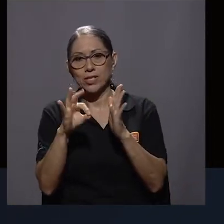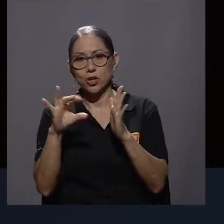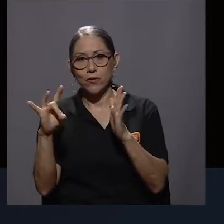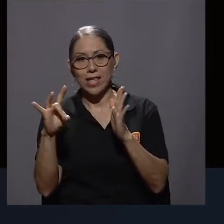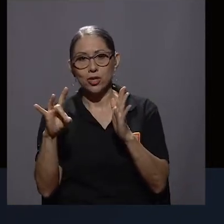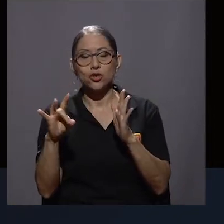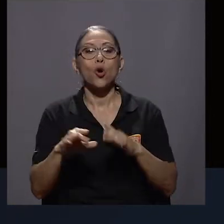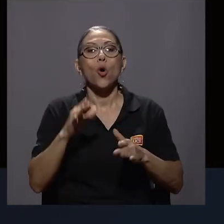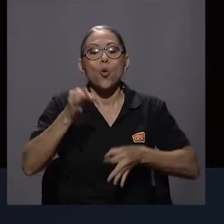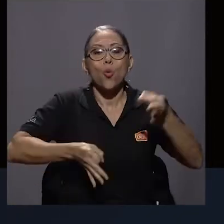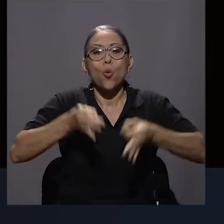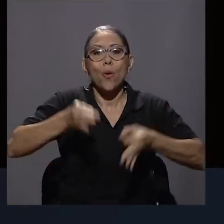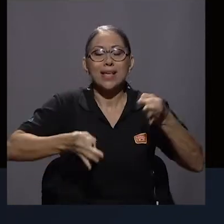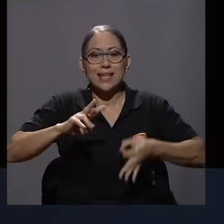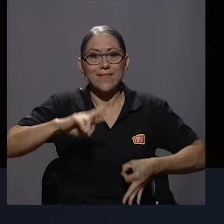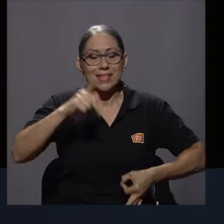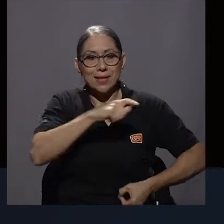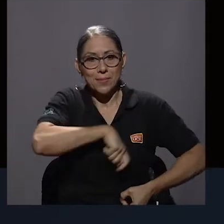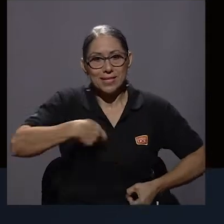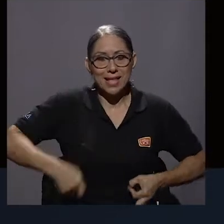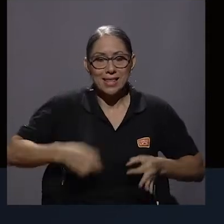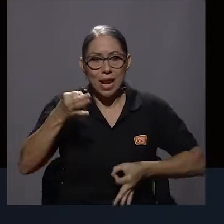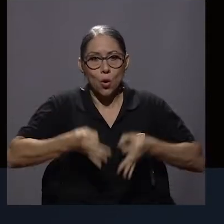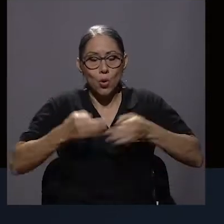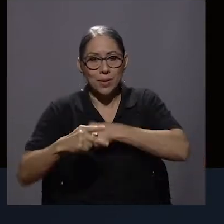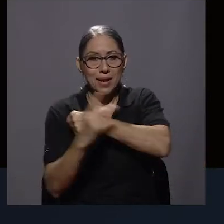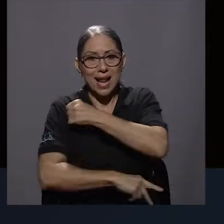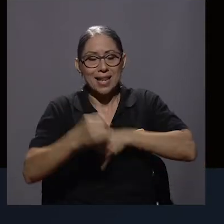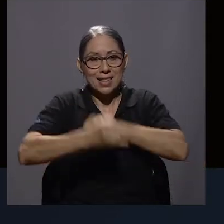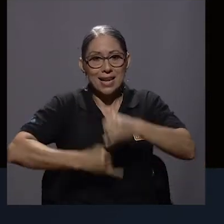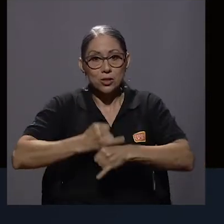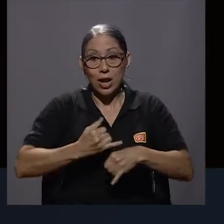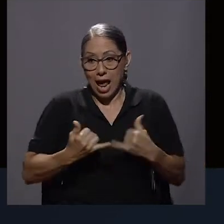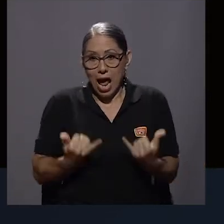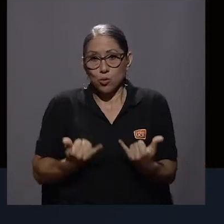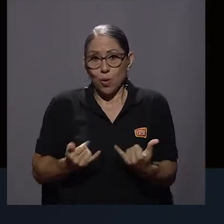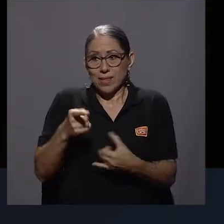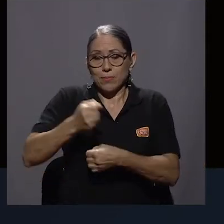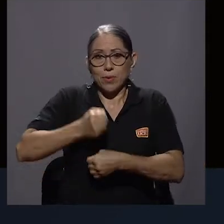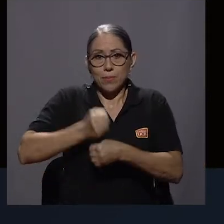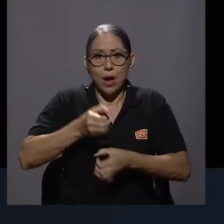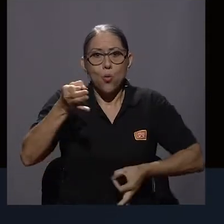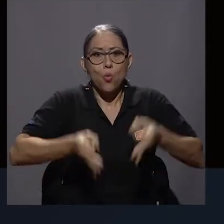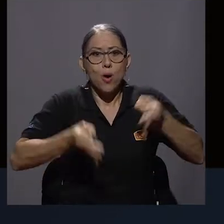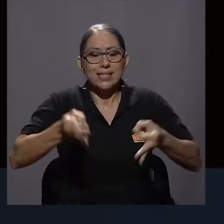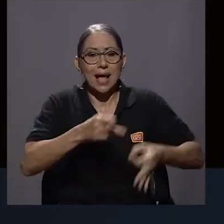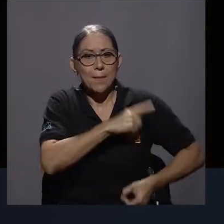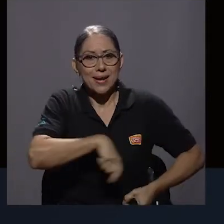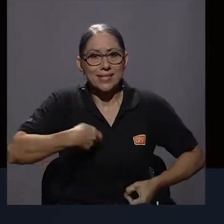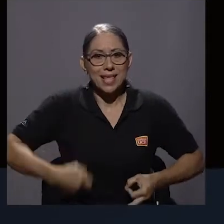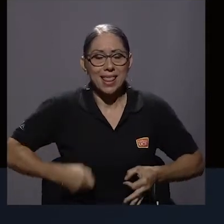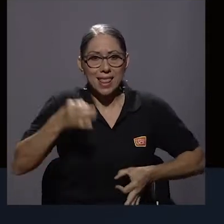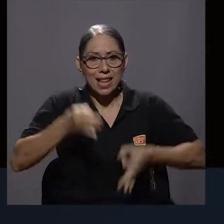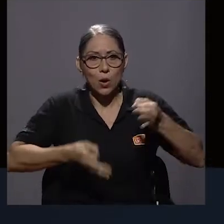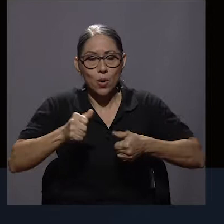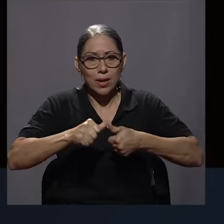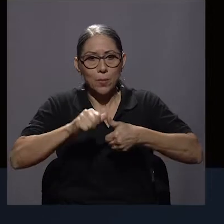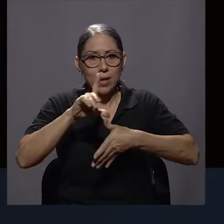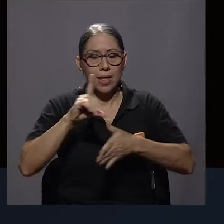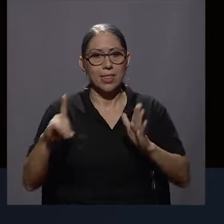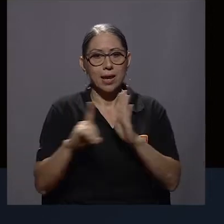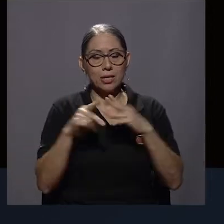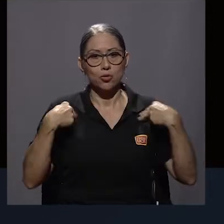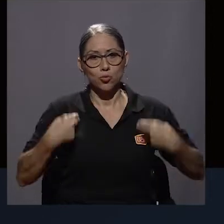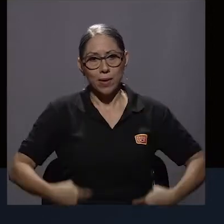1993-1998 jueza vicepresidenta de la Corte Penal Internacional y actualmente se desempeña como jueza presidenta de la Corte Interamericana